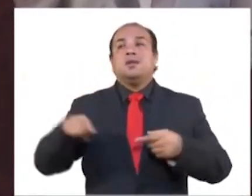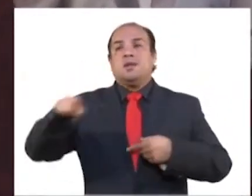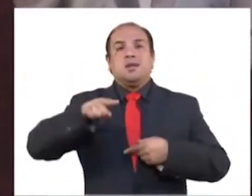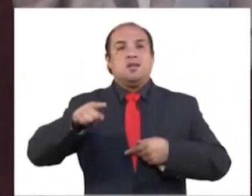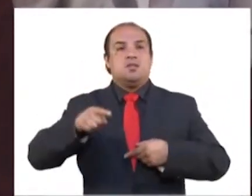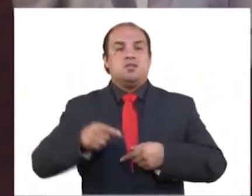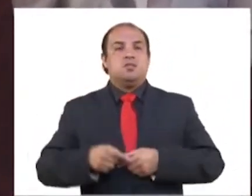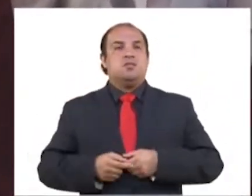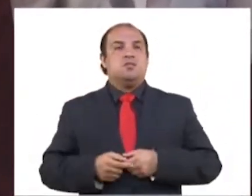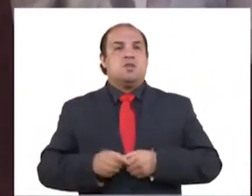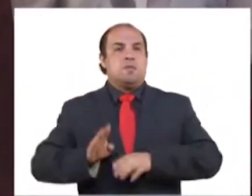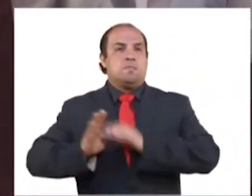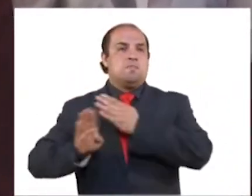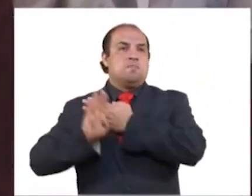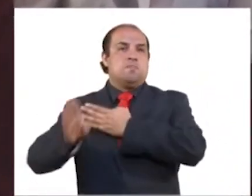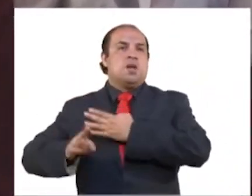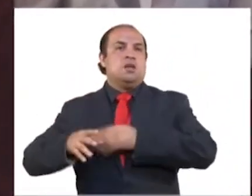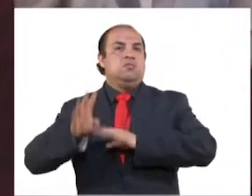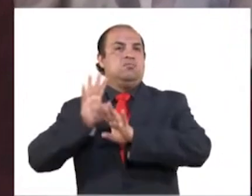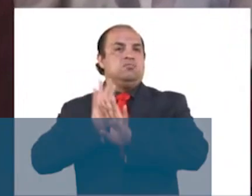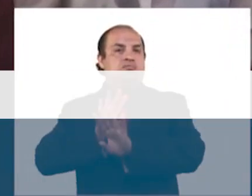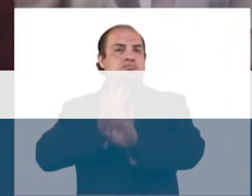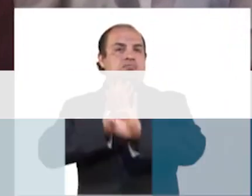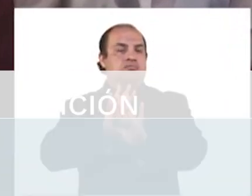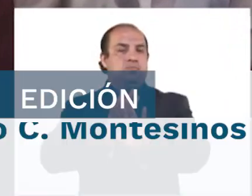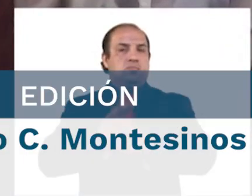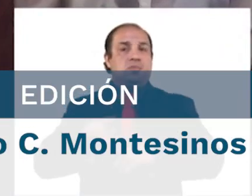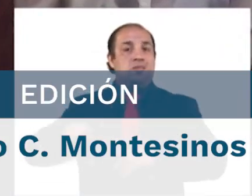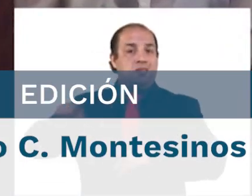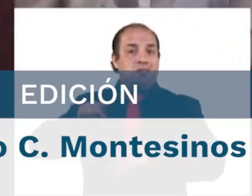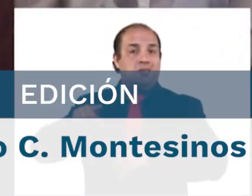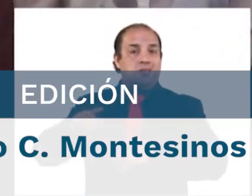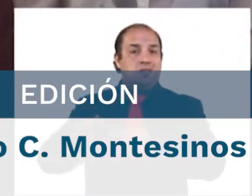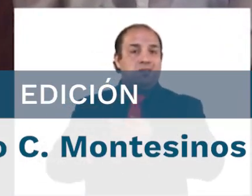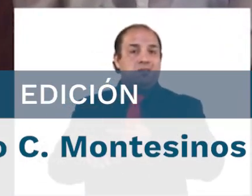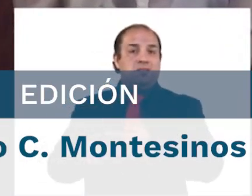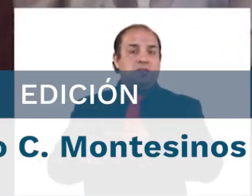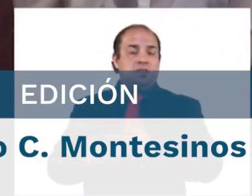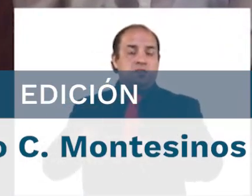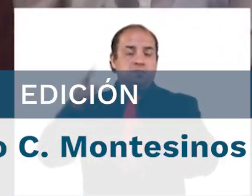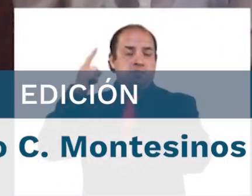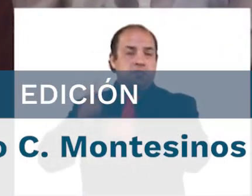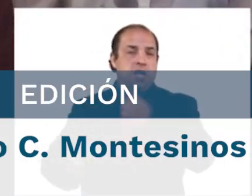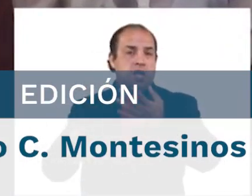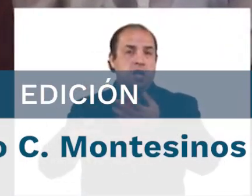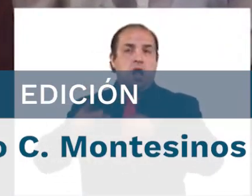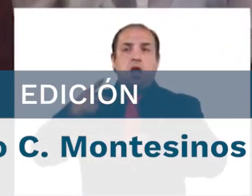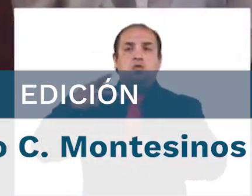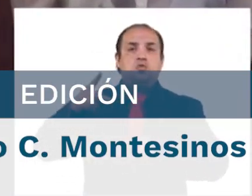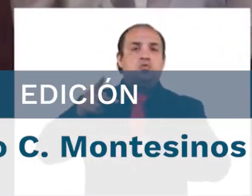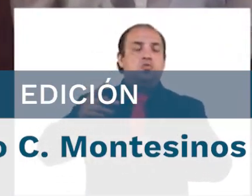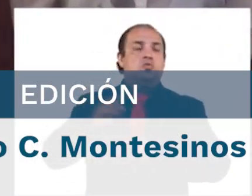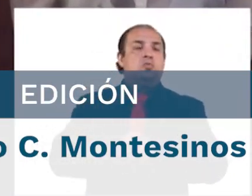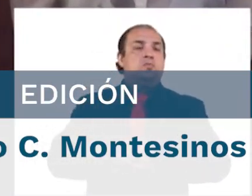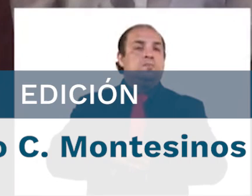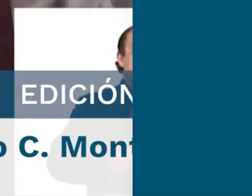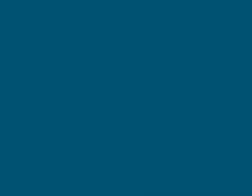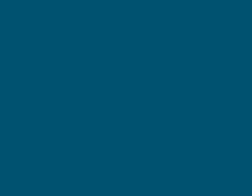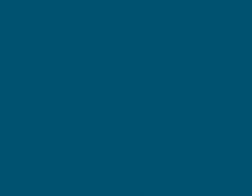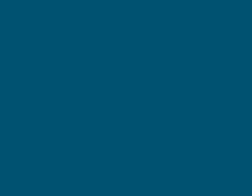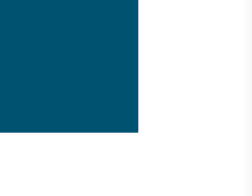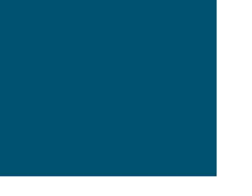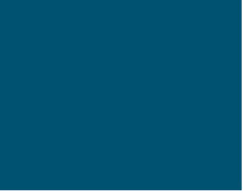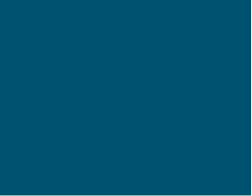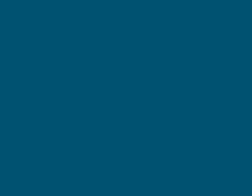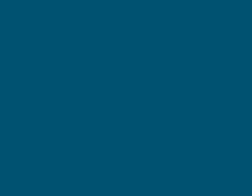el plan general de desarrollo ante la confusión que ha generado en colonias barrios y pueblos sobre el tema del suelo de conservación